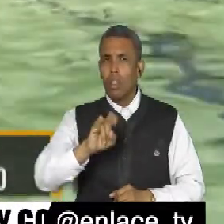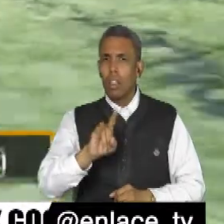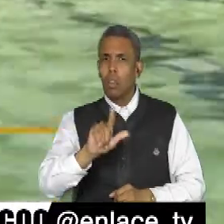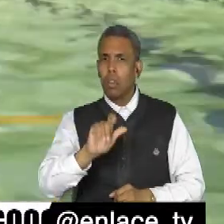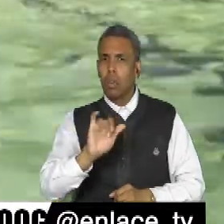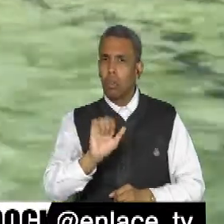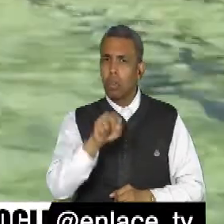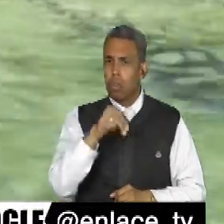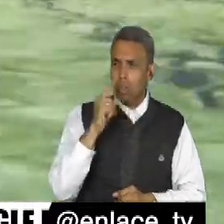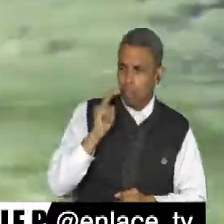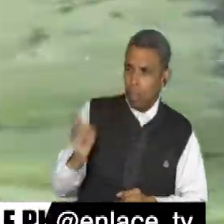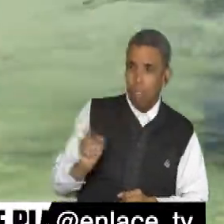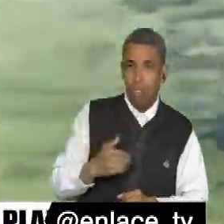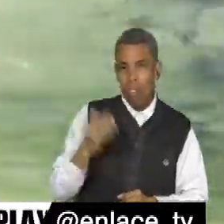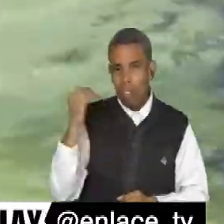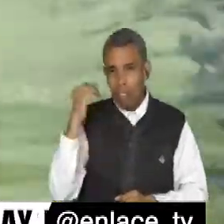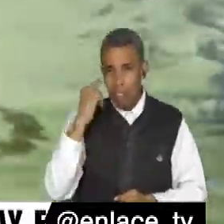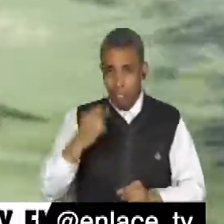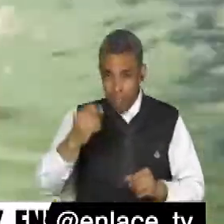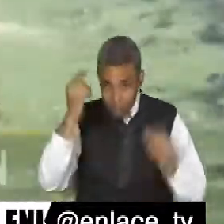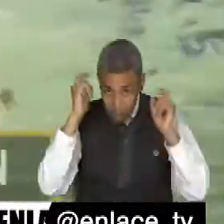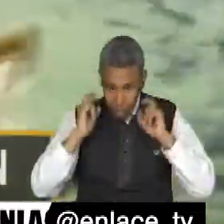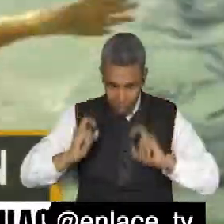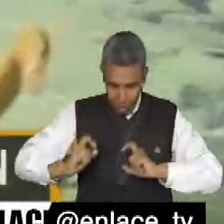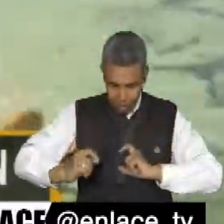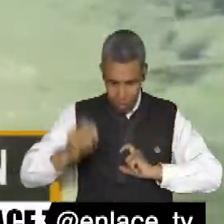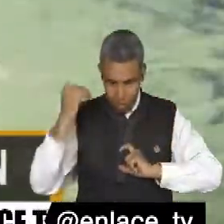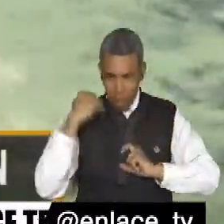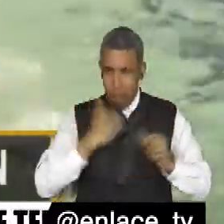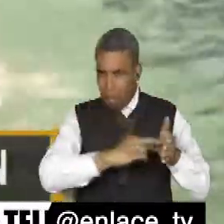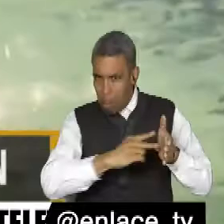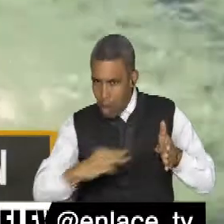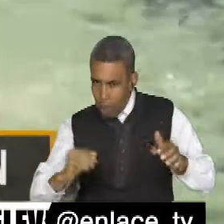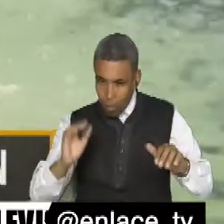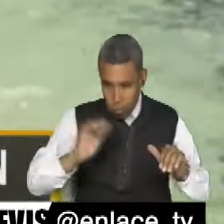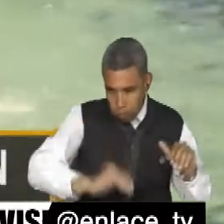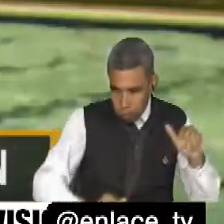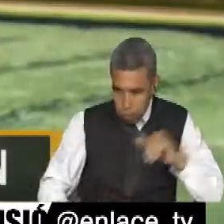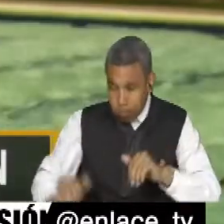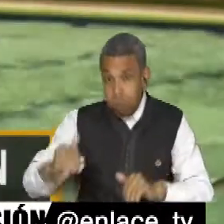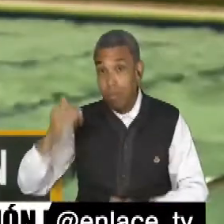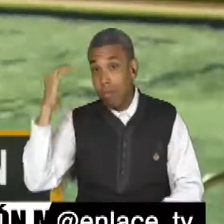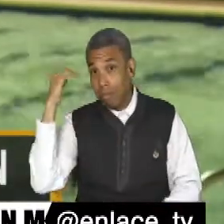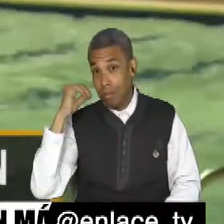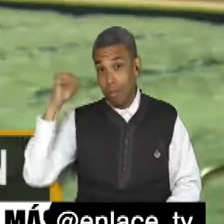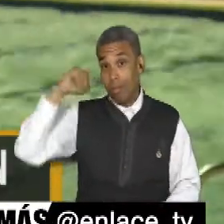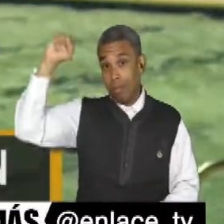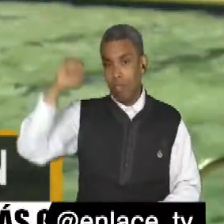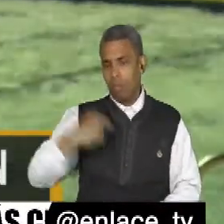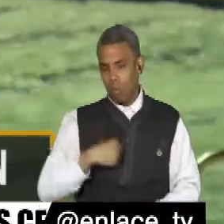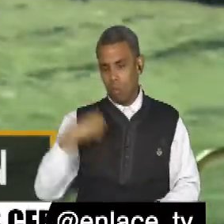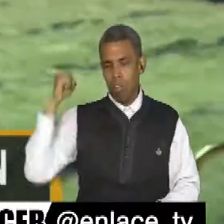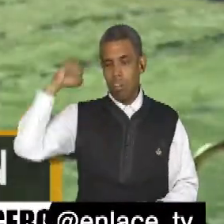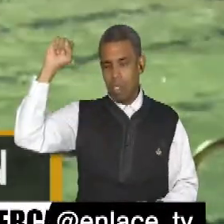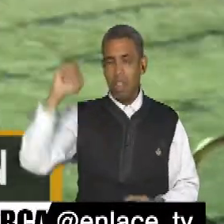traerse 13 medallas del Campeonato Departamental de Natación en las categorías de 9 a 15 años. Gané 3 medallas de